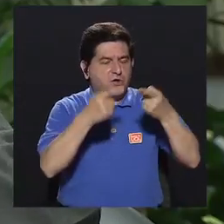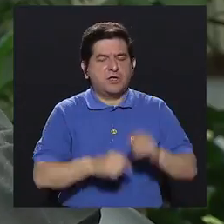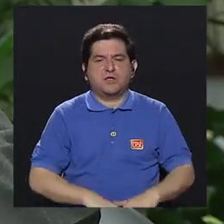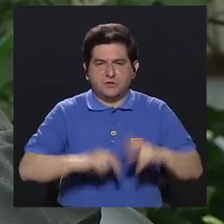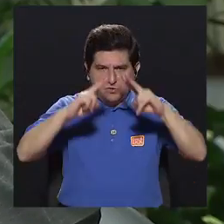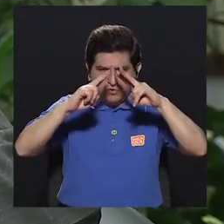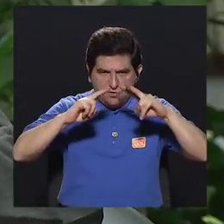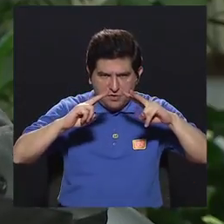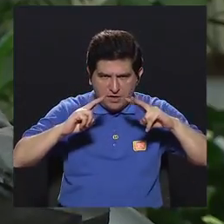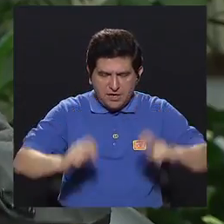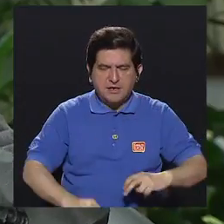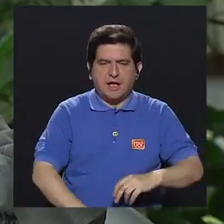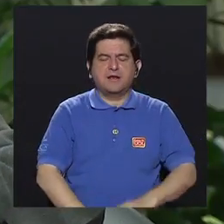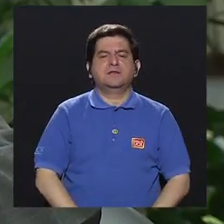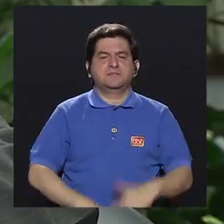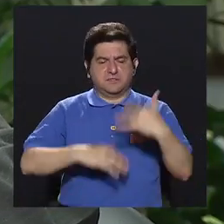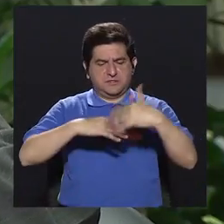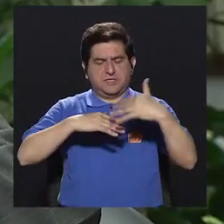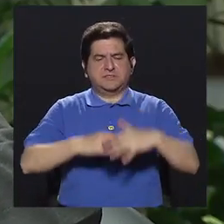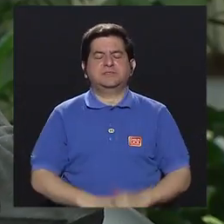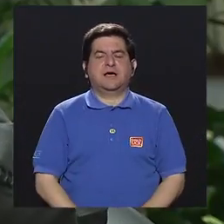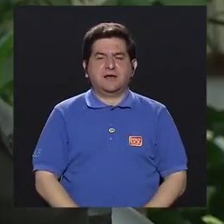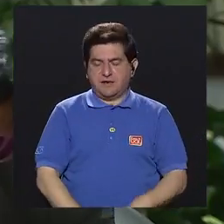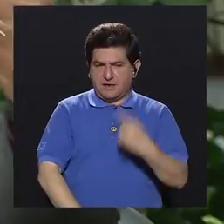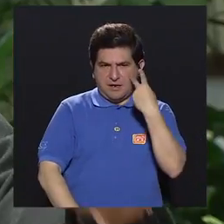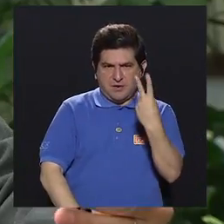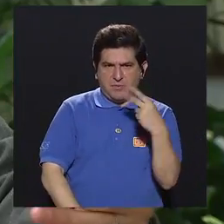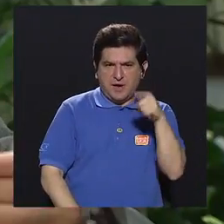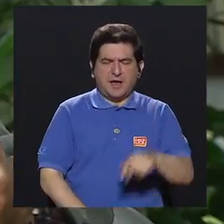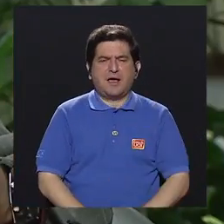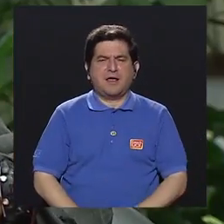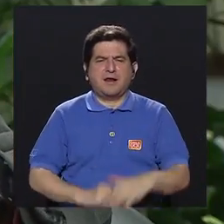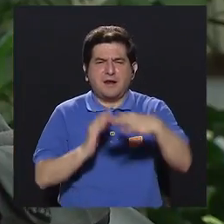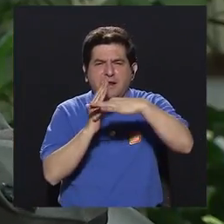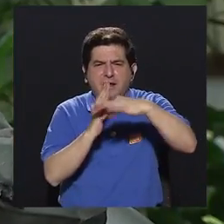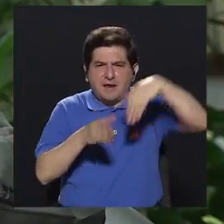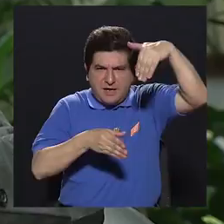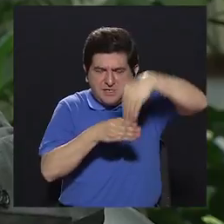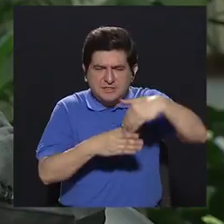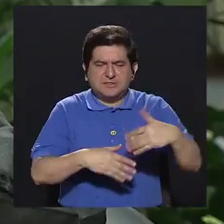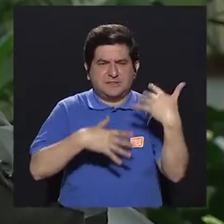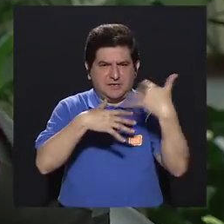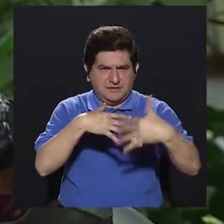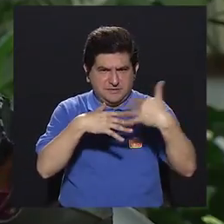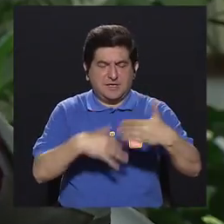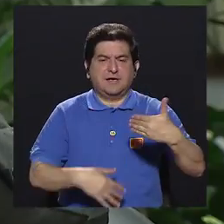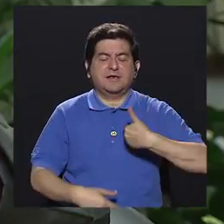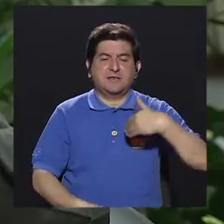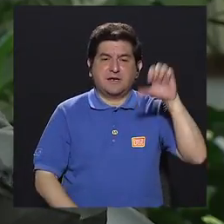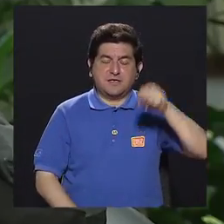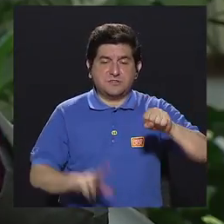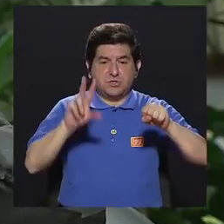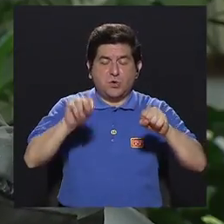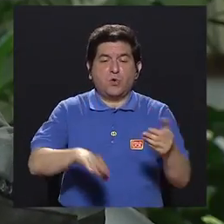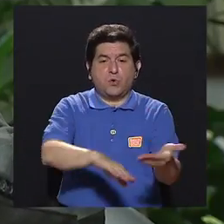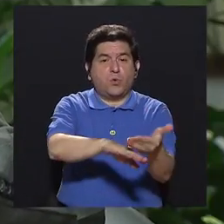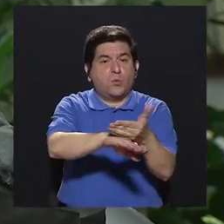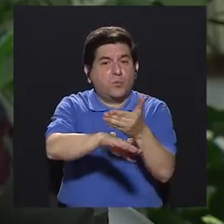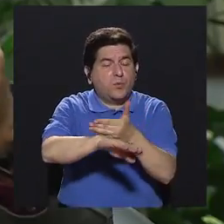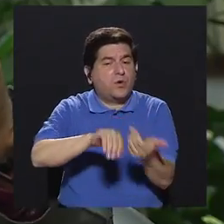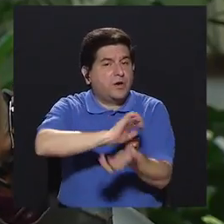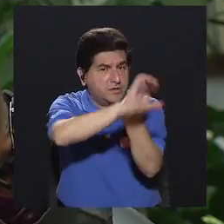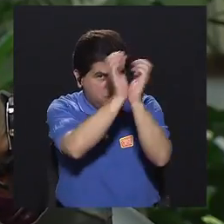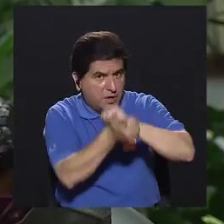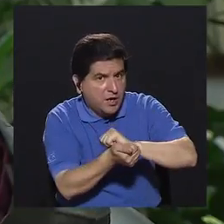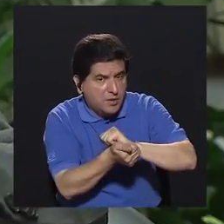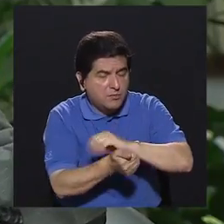laboratorios de sangre para saber cómo andan nuestros niveles de colesterol, nuestros niveles de triglicéridos, para poder saber si tengo o no que hacer algunas mejoras